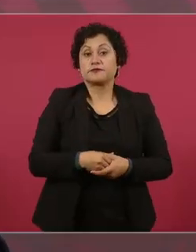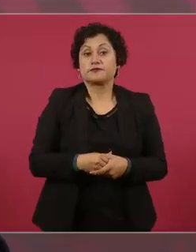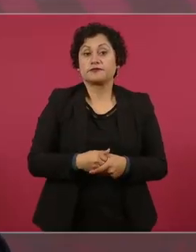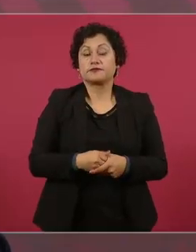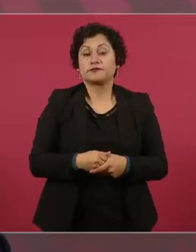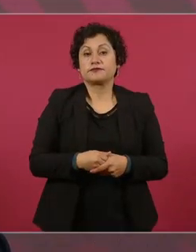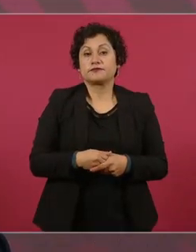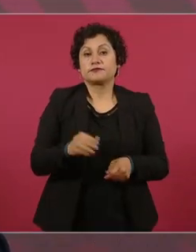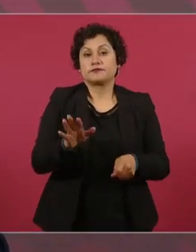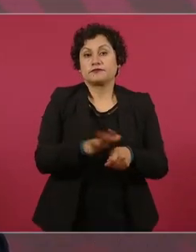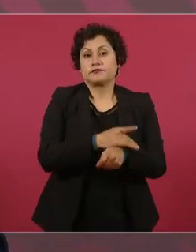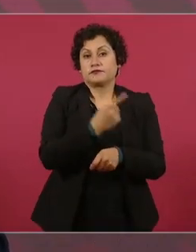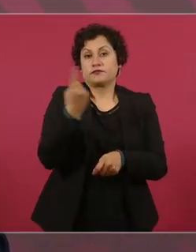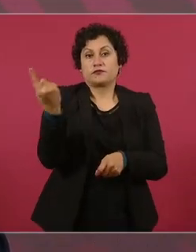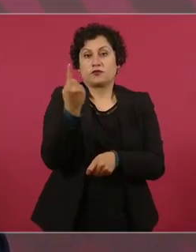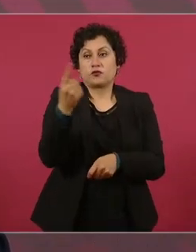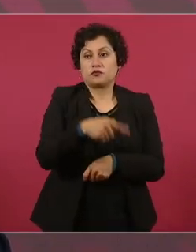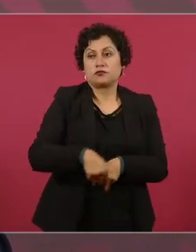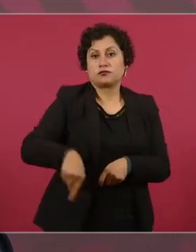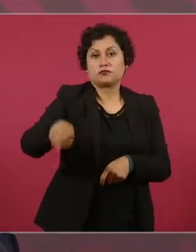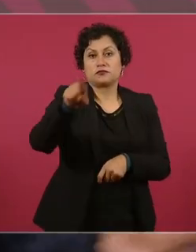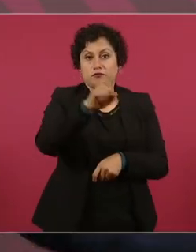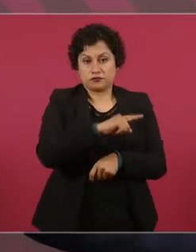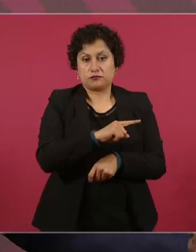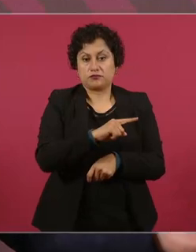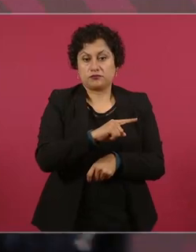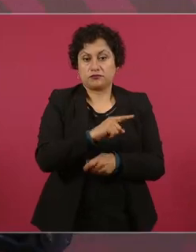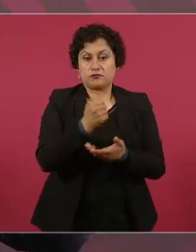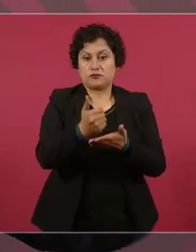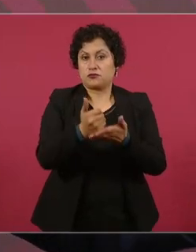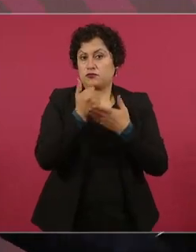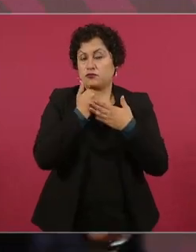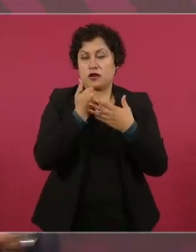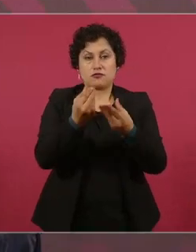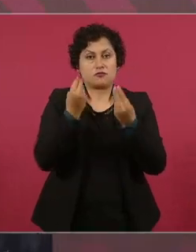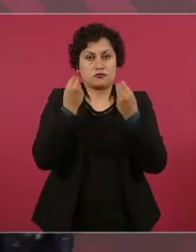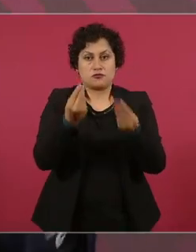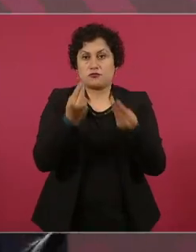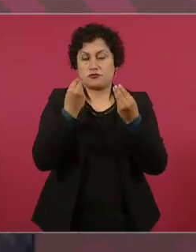me están ayudando mucho. Estamos todos